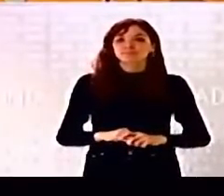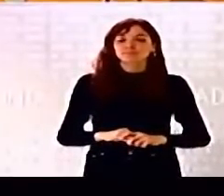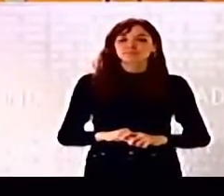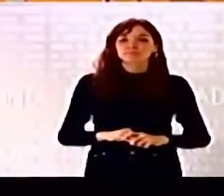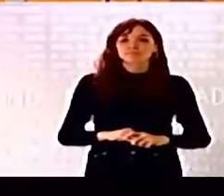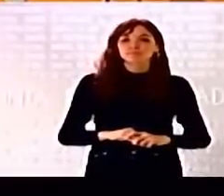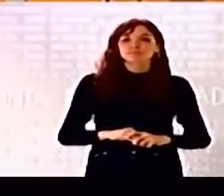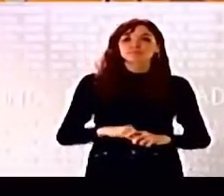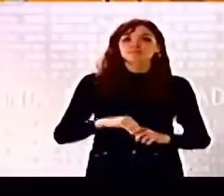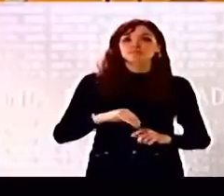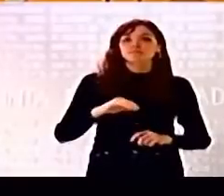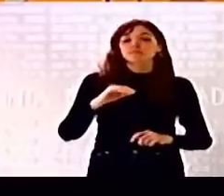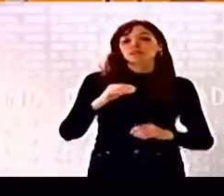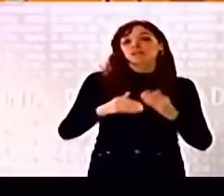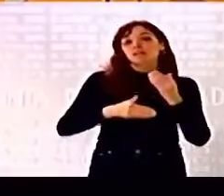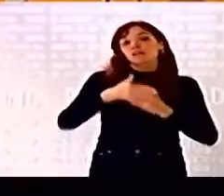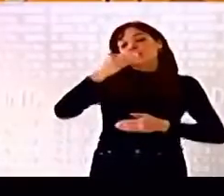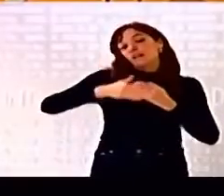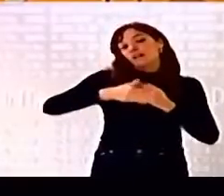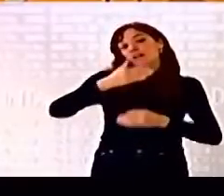Alberto Santalla, de la agencia EFE.